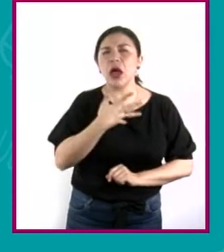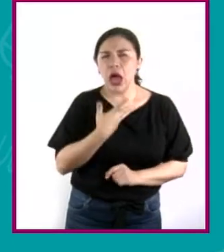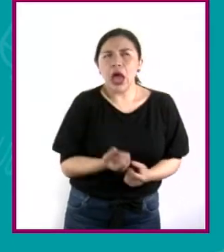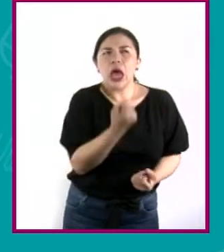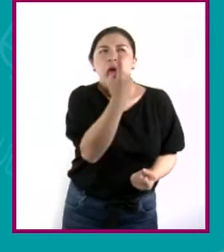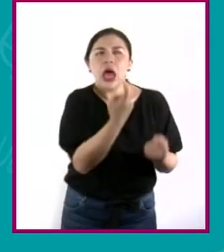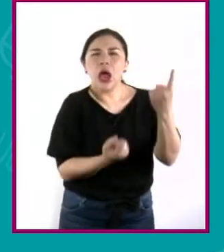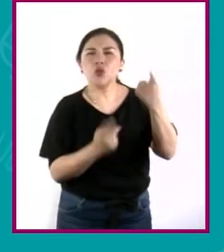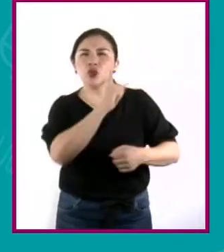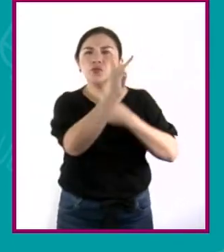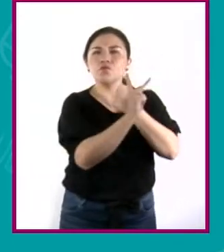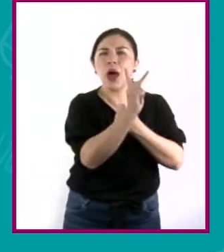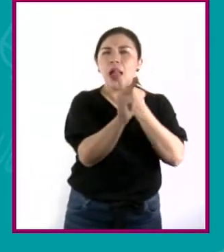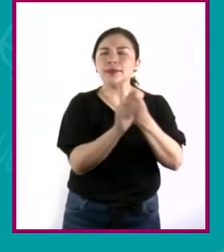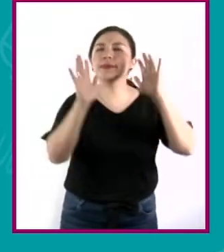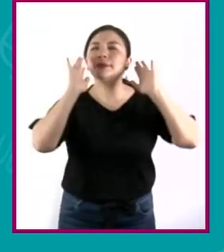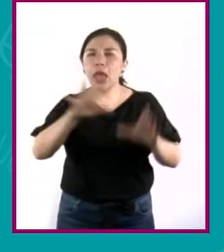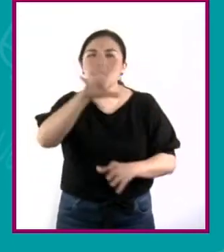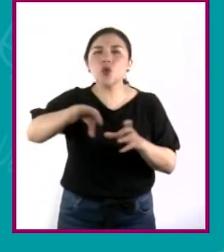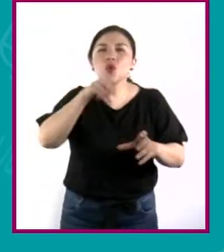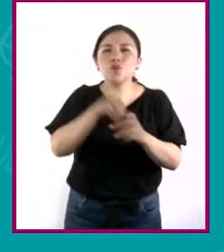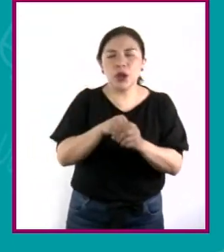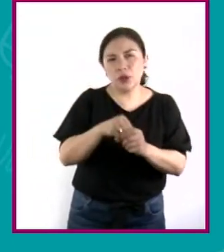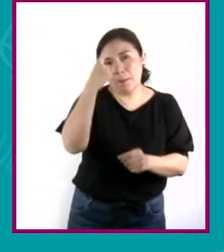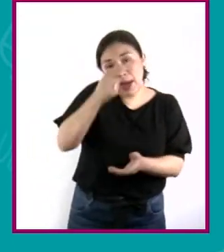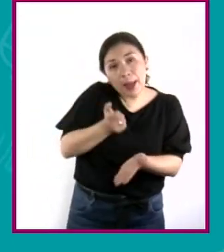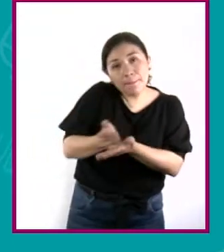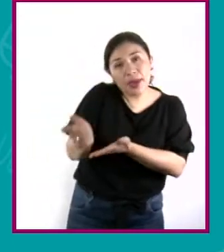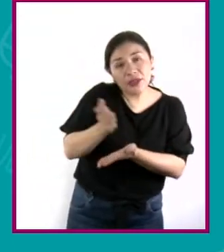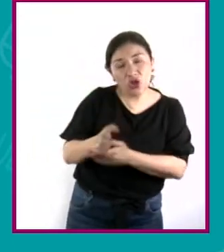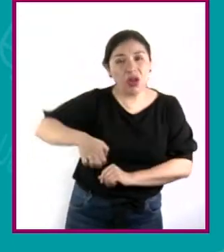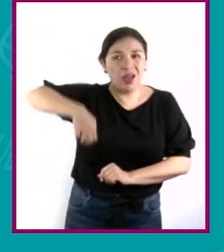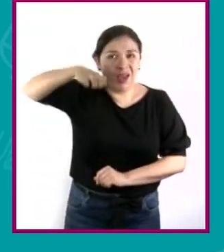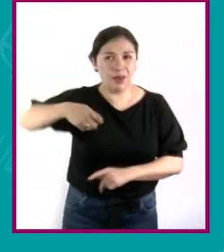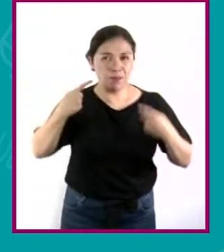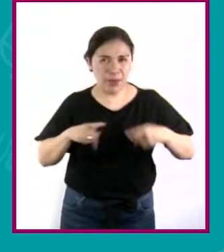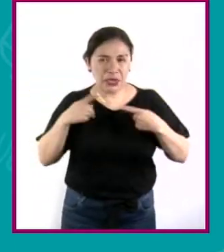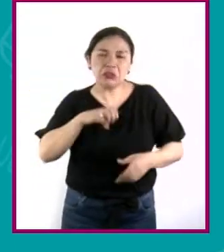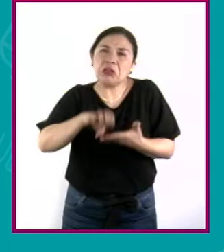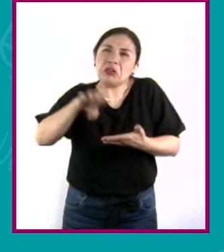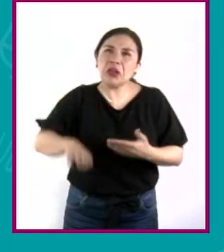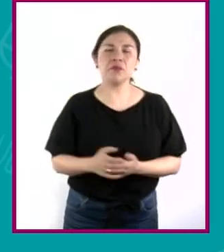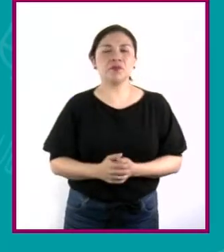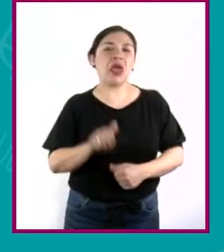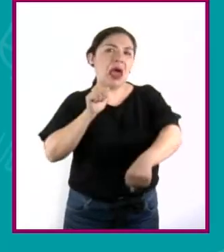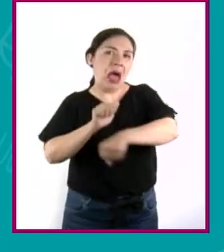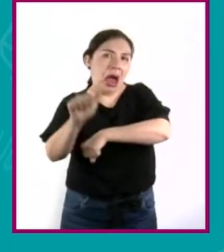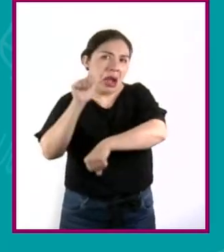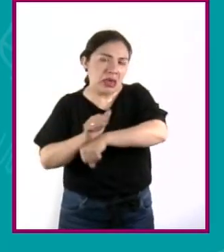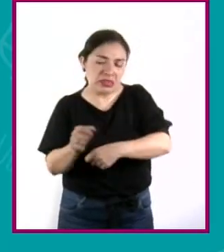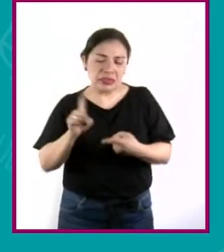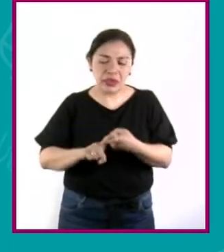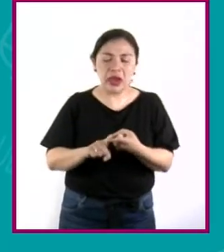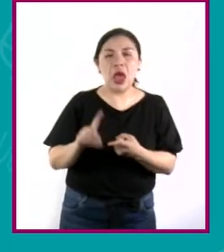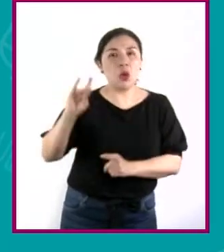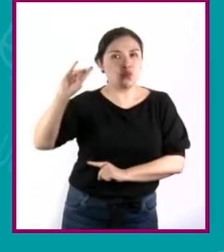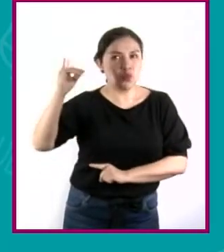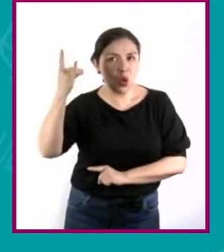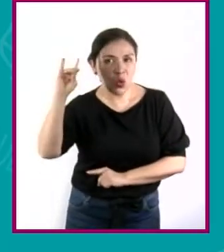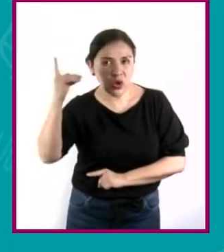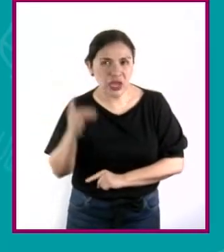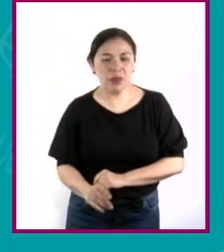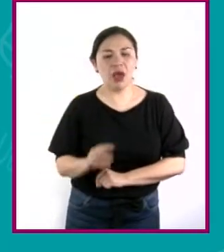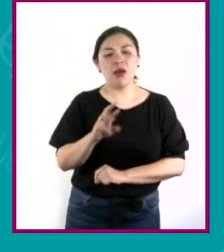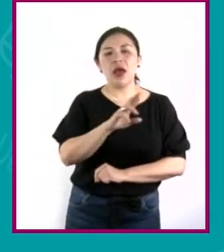los países que han conseguido la cobertura universal de pensiones por vejez. Por ejemplo, Argentina, Bolivia,